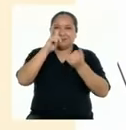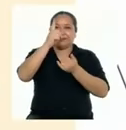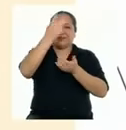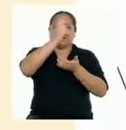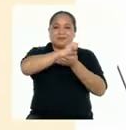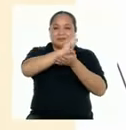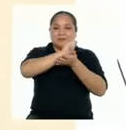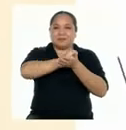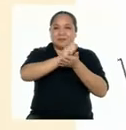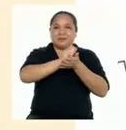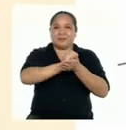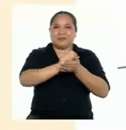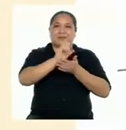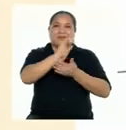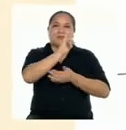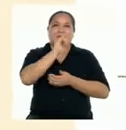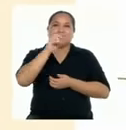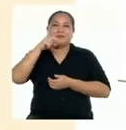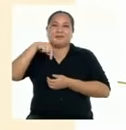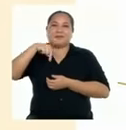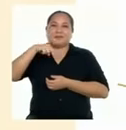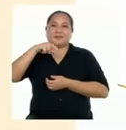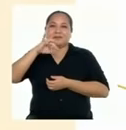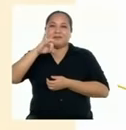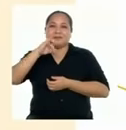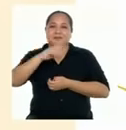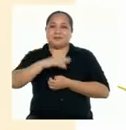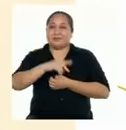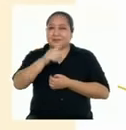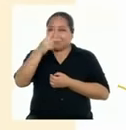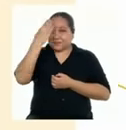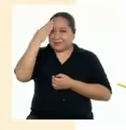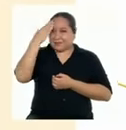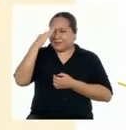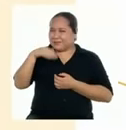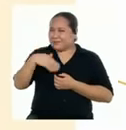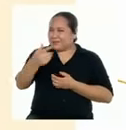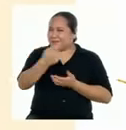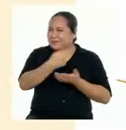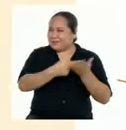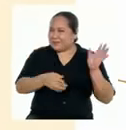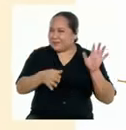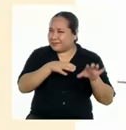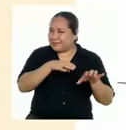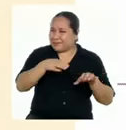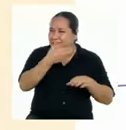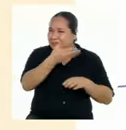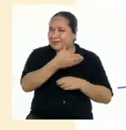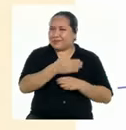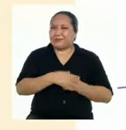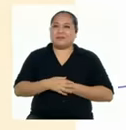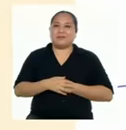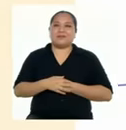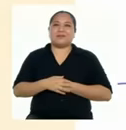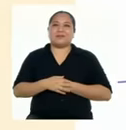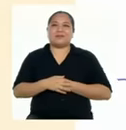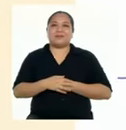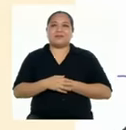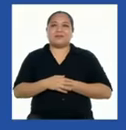del texto de Yanira. ¿Saben qué viene ahora?